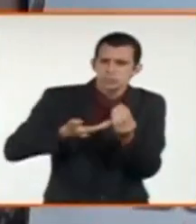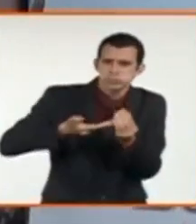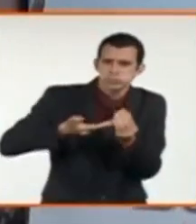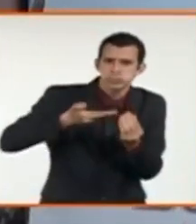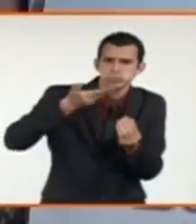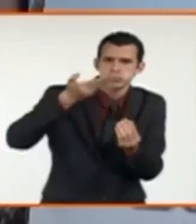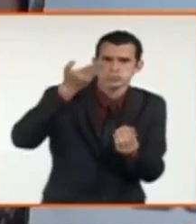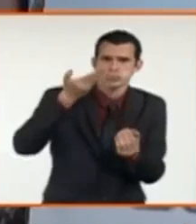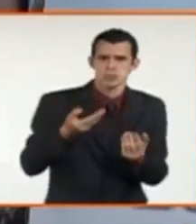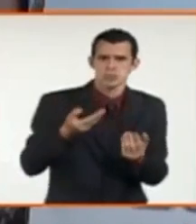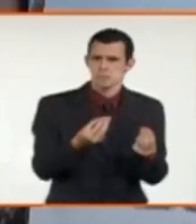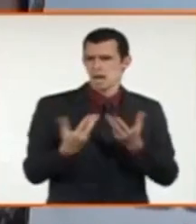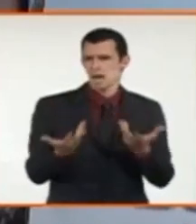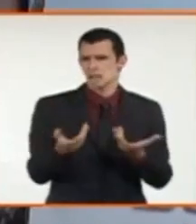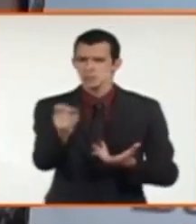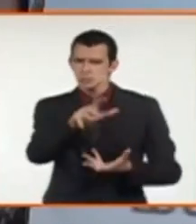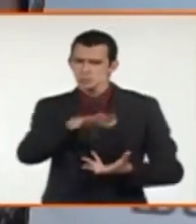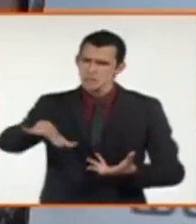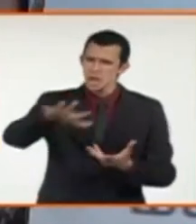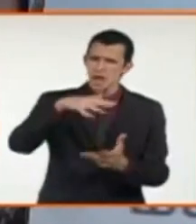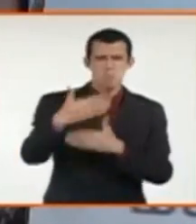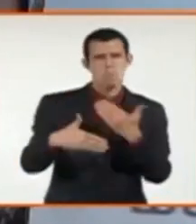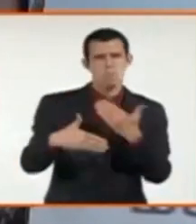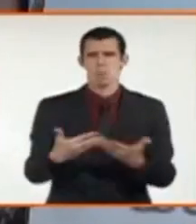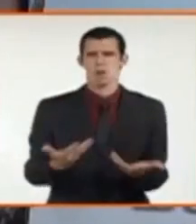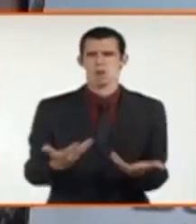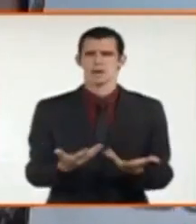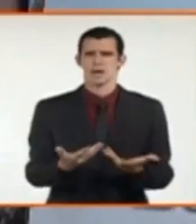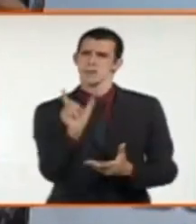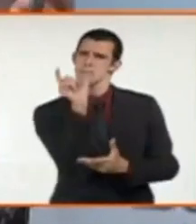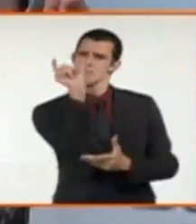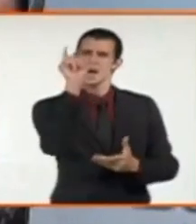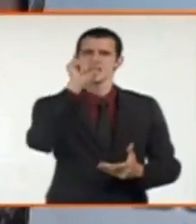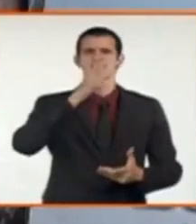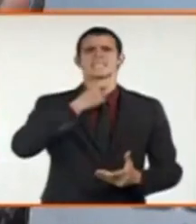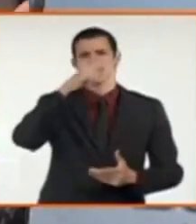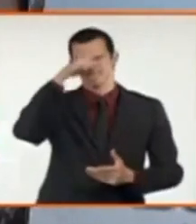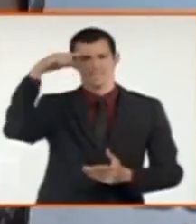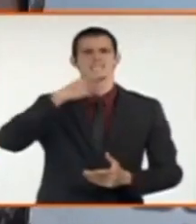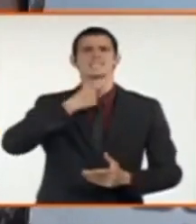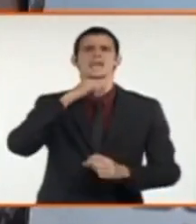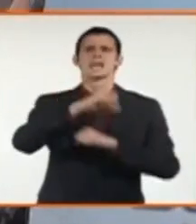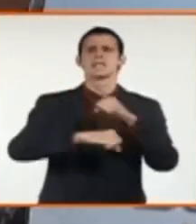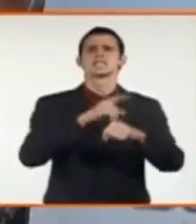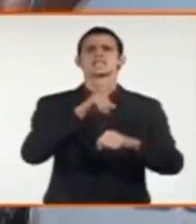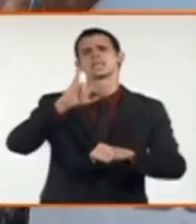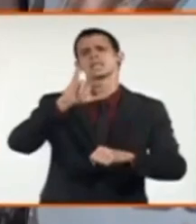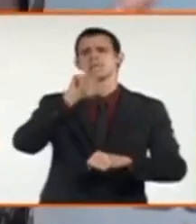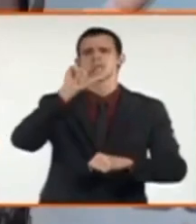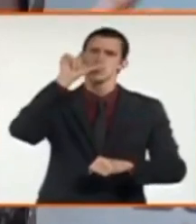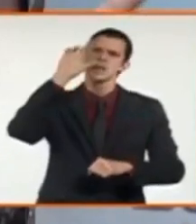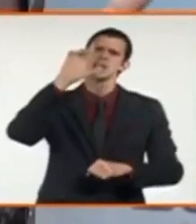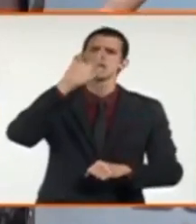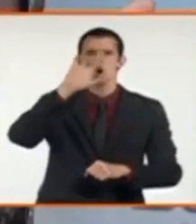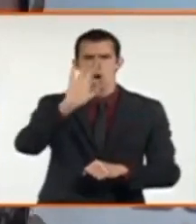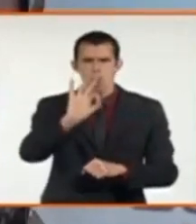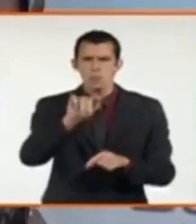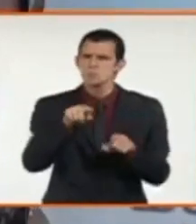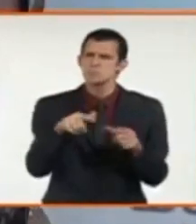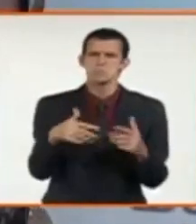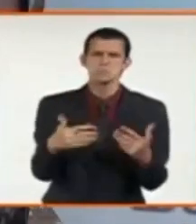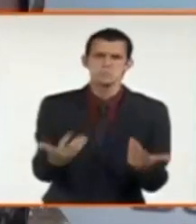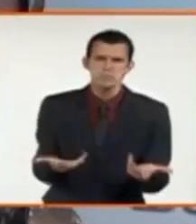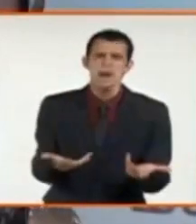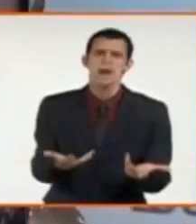cuando utiliza la palabra de desequilibrio lo traduzco también hay un desequilibrio mundial entre la producción de bienes